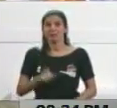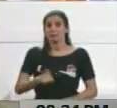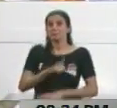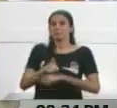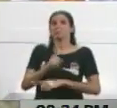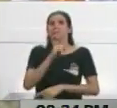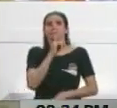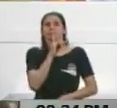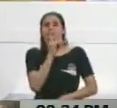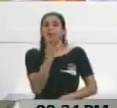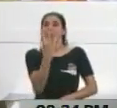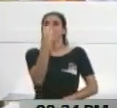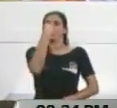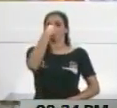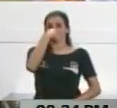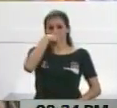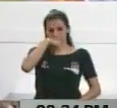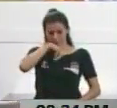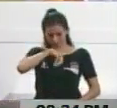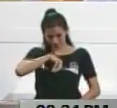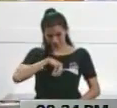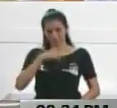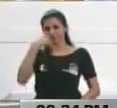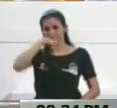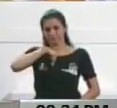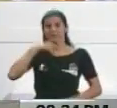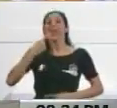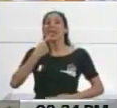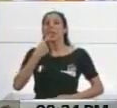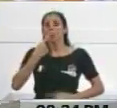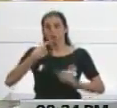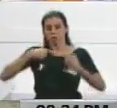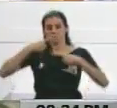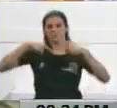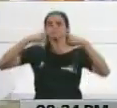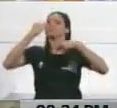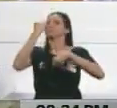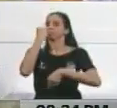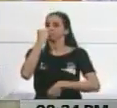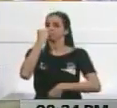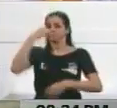meter la lengua, doblarla, enrollarla, te la metes en un bolsillo.